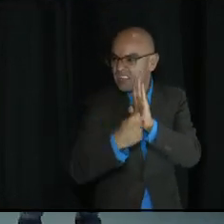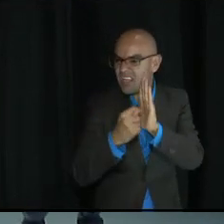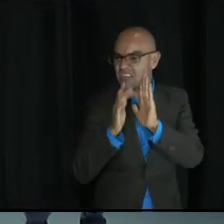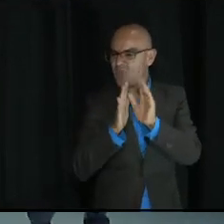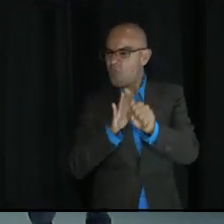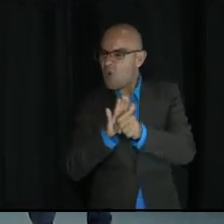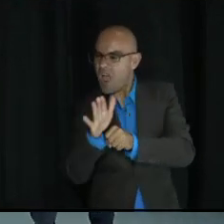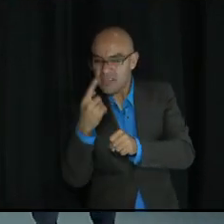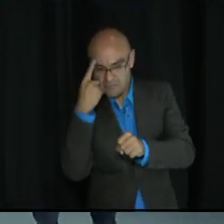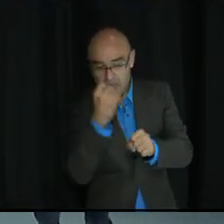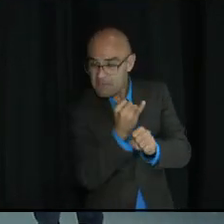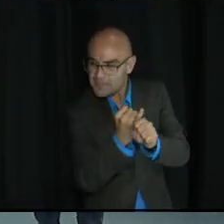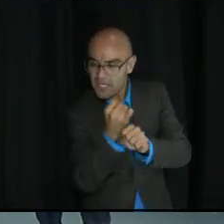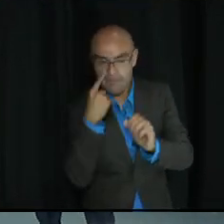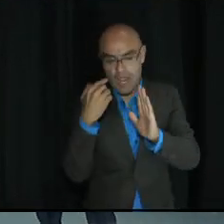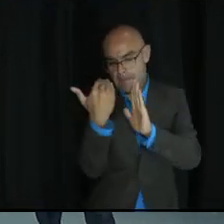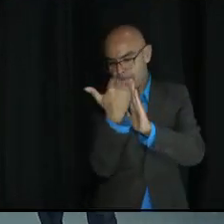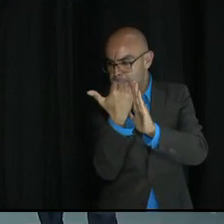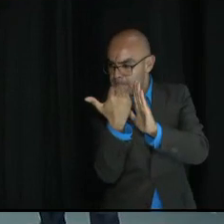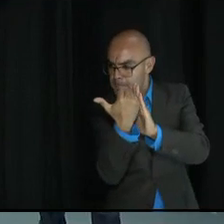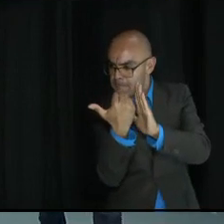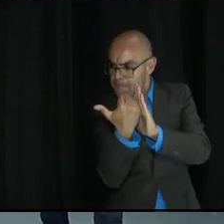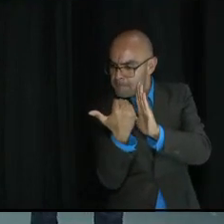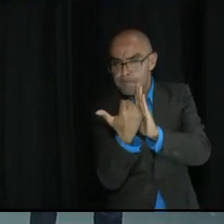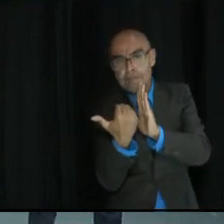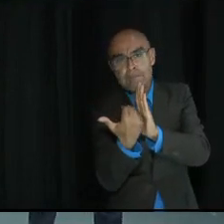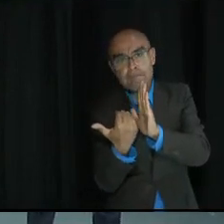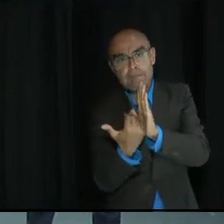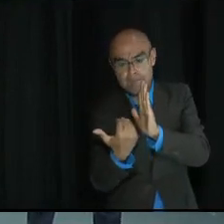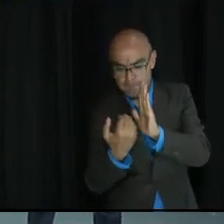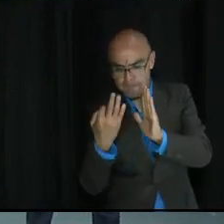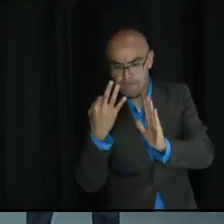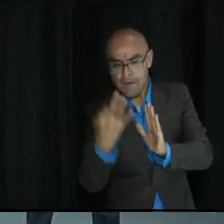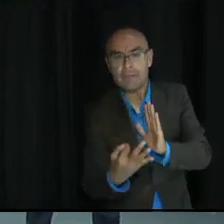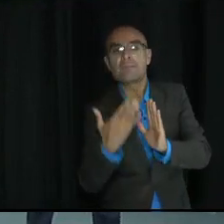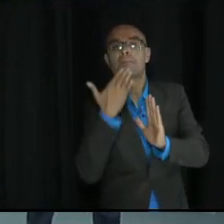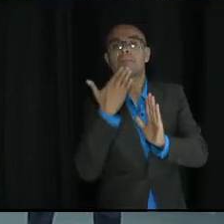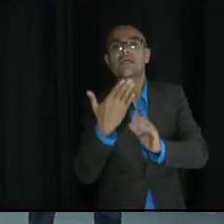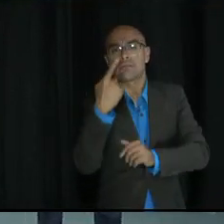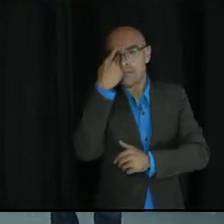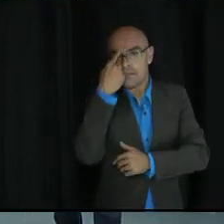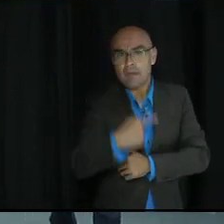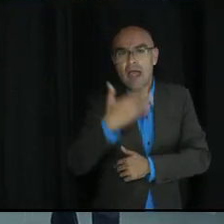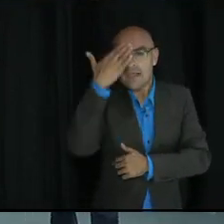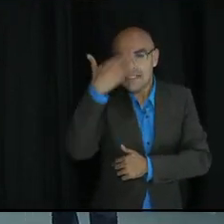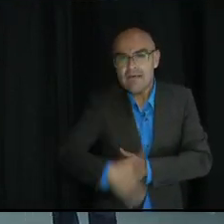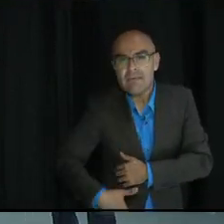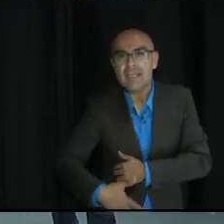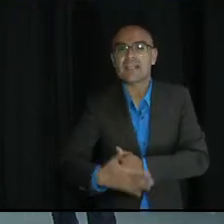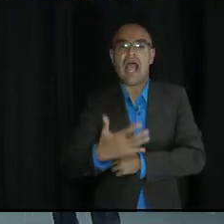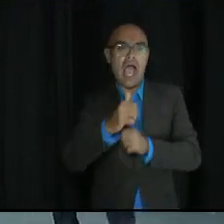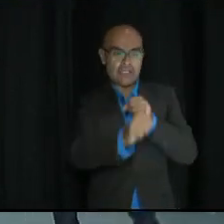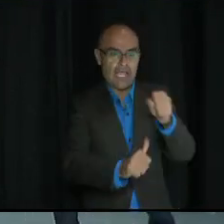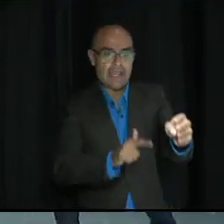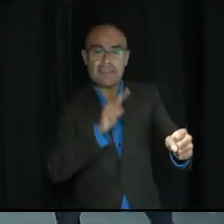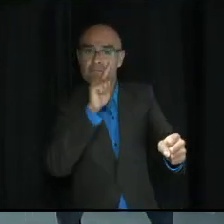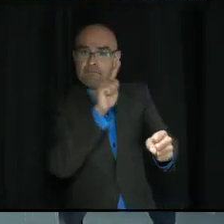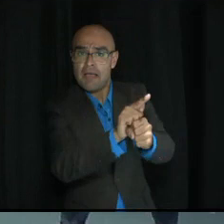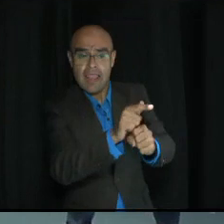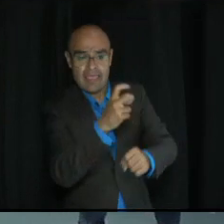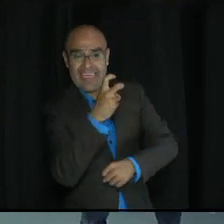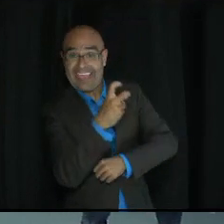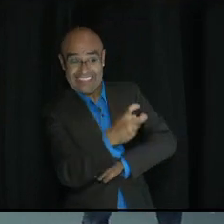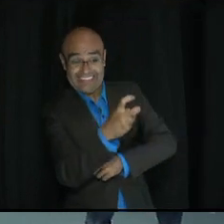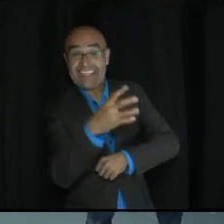manera racional que lo conducieron a poder determinar si determinada especie o animal se encontraba